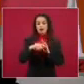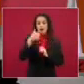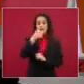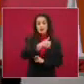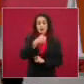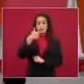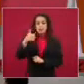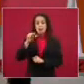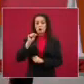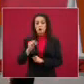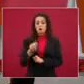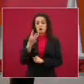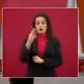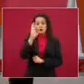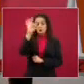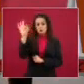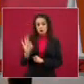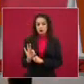Negativas,